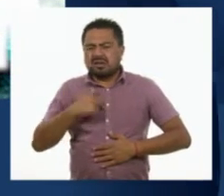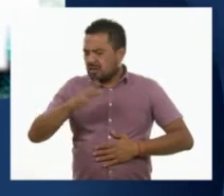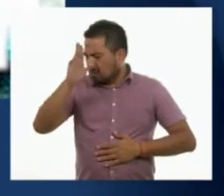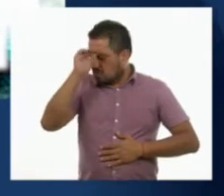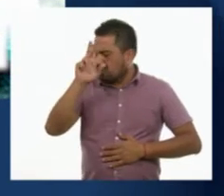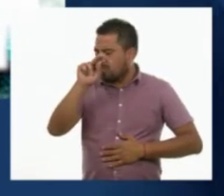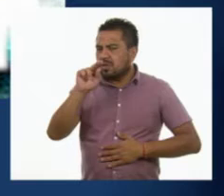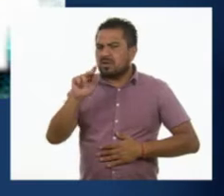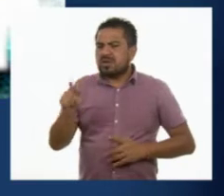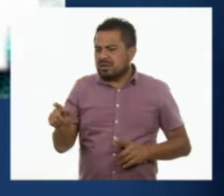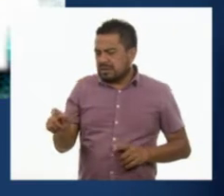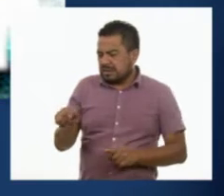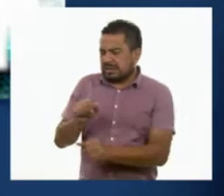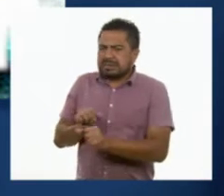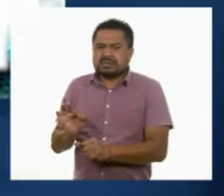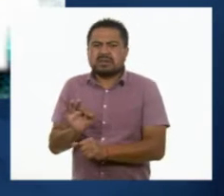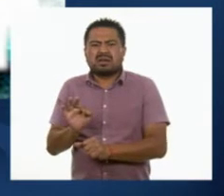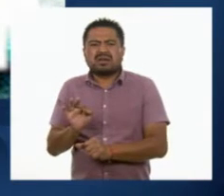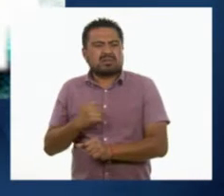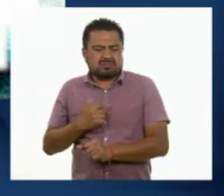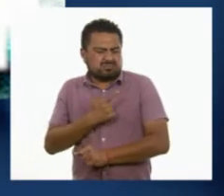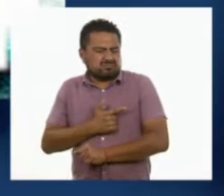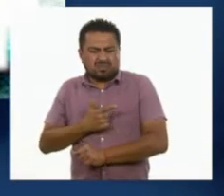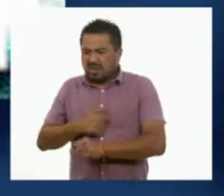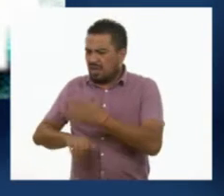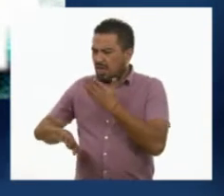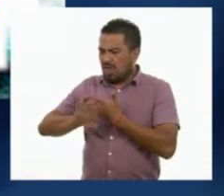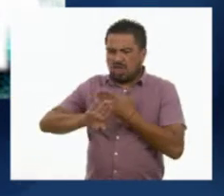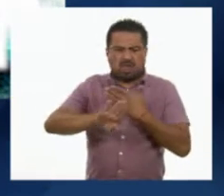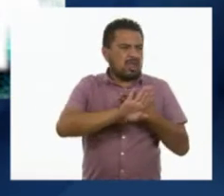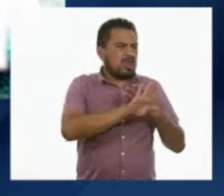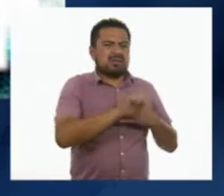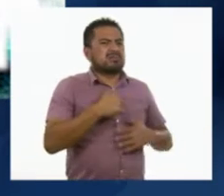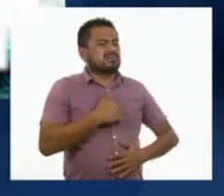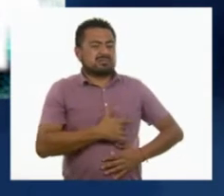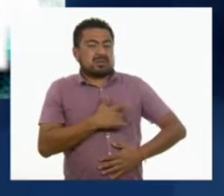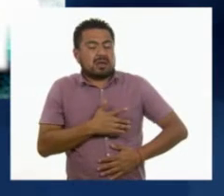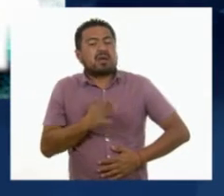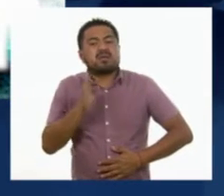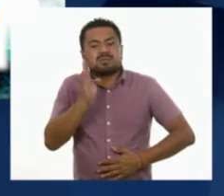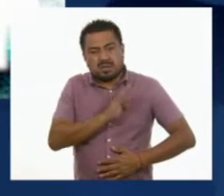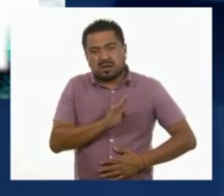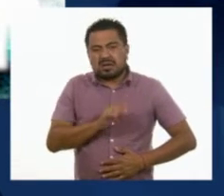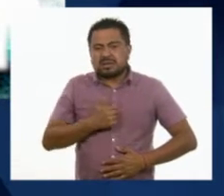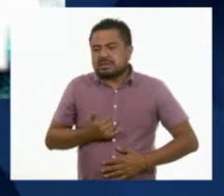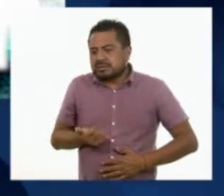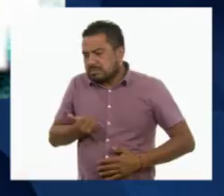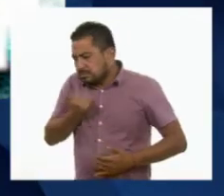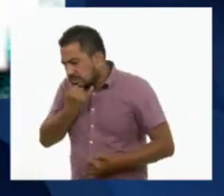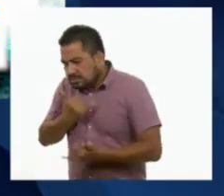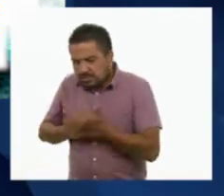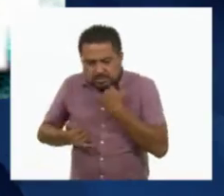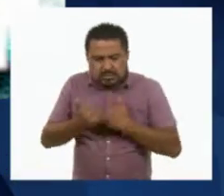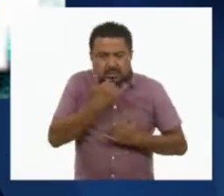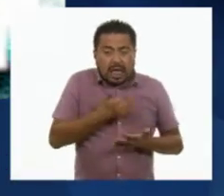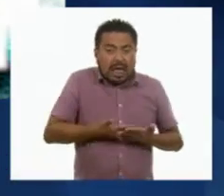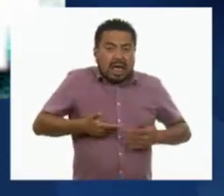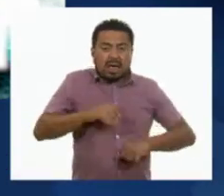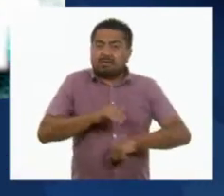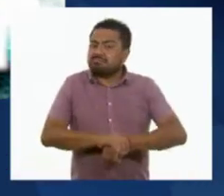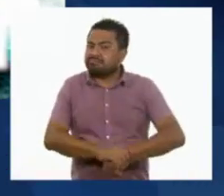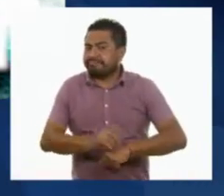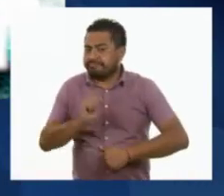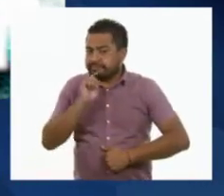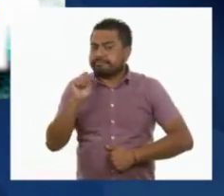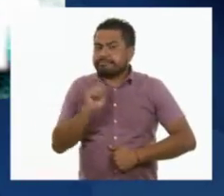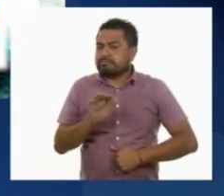que si yo estuviera en su lugar, no me gustaría que otros niños me molestaran. Me sentiría mal. Les pedí disculpas y ahora somos buenos amigos. Nos llevamos